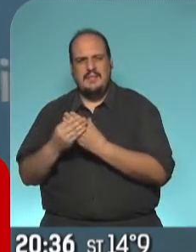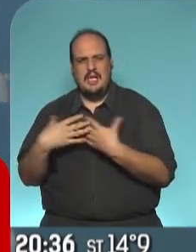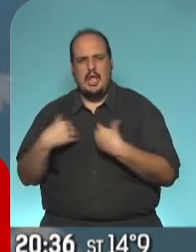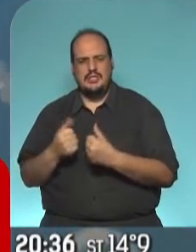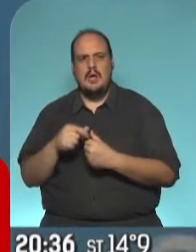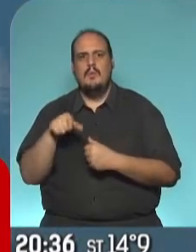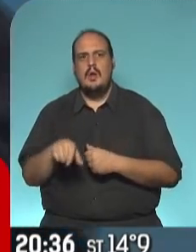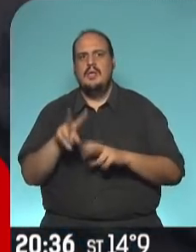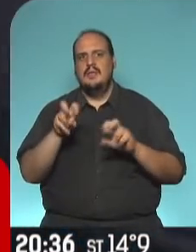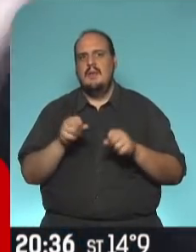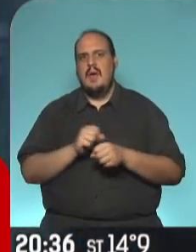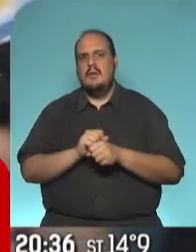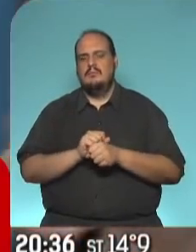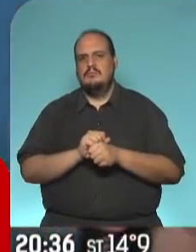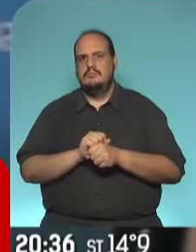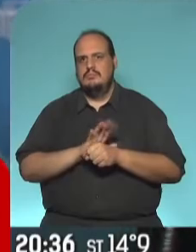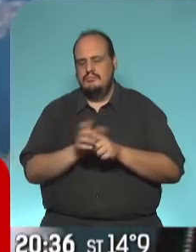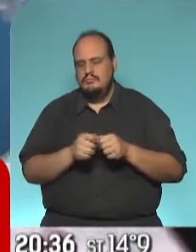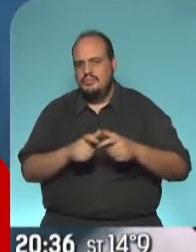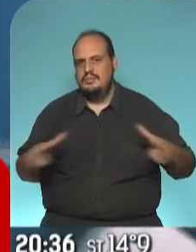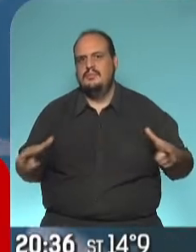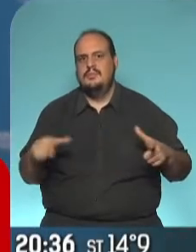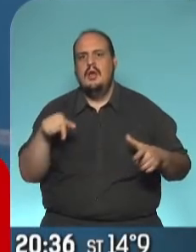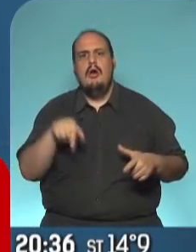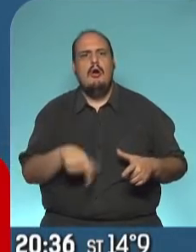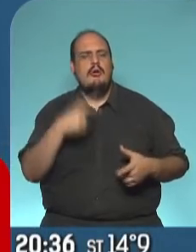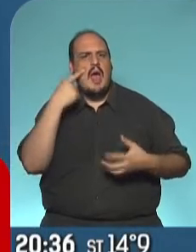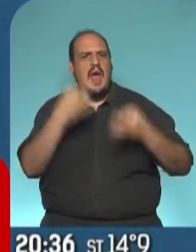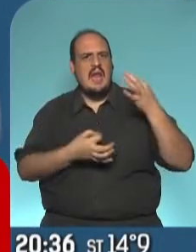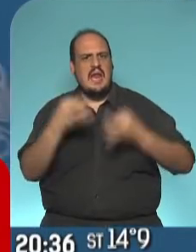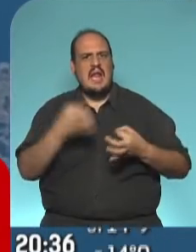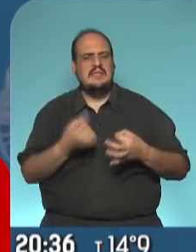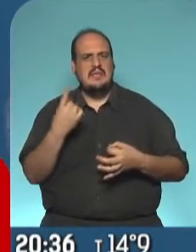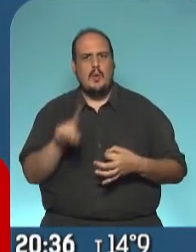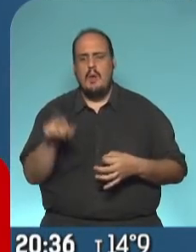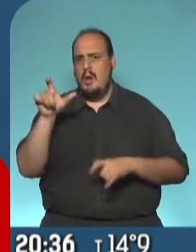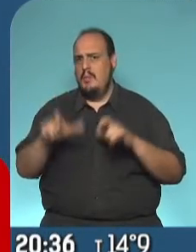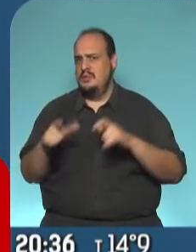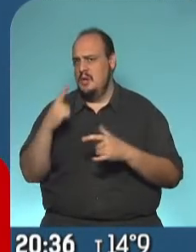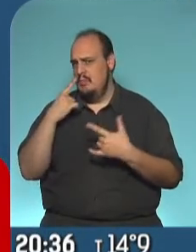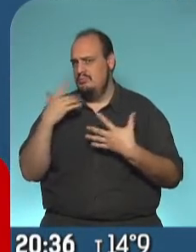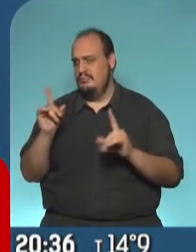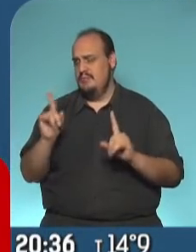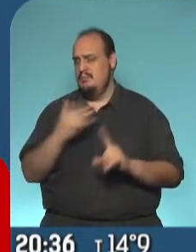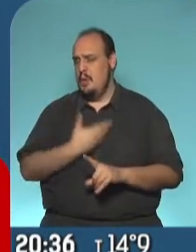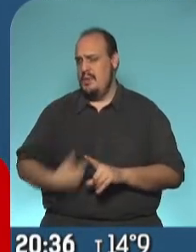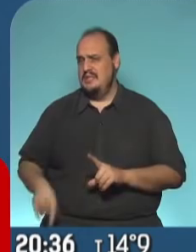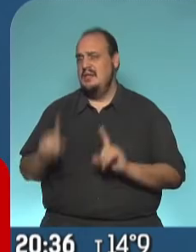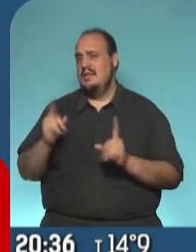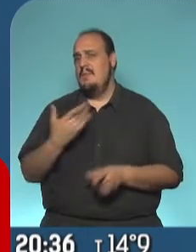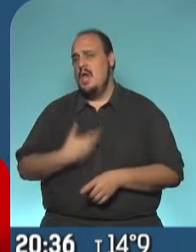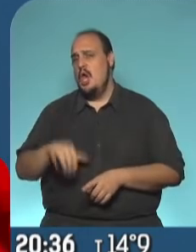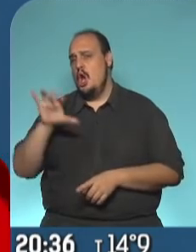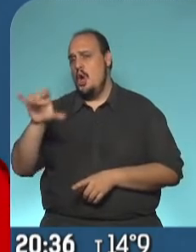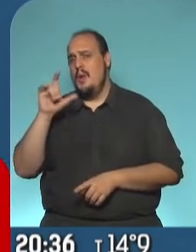aumento de casos, doctor. Y bueno, ¿qué evaluación hace en momentos también de que voces importantes como el propio presidente, el gobernador Axel